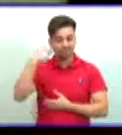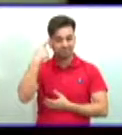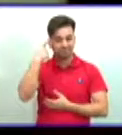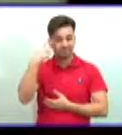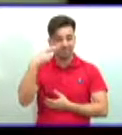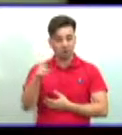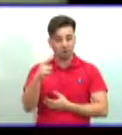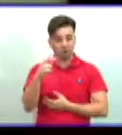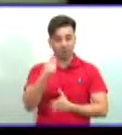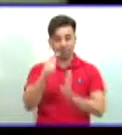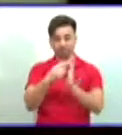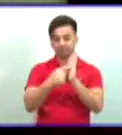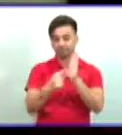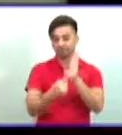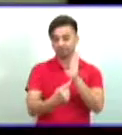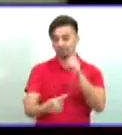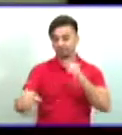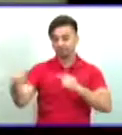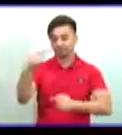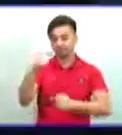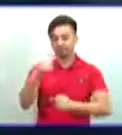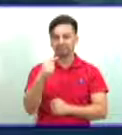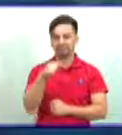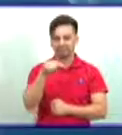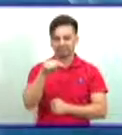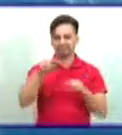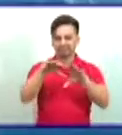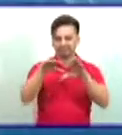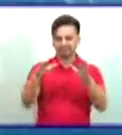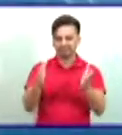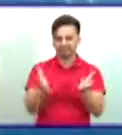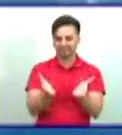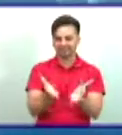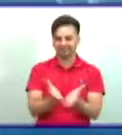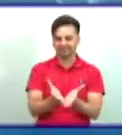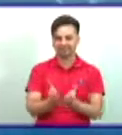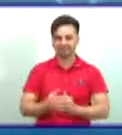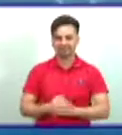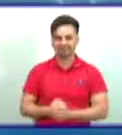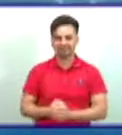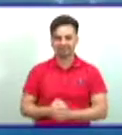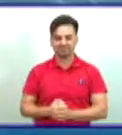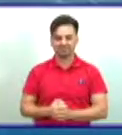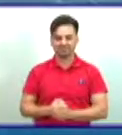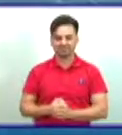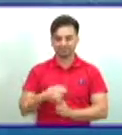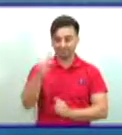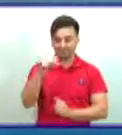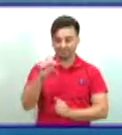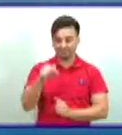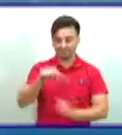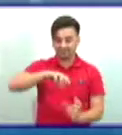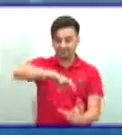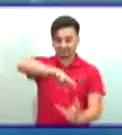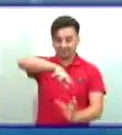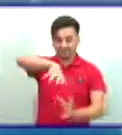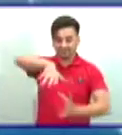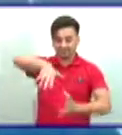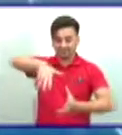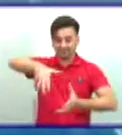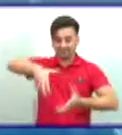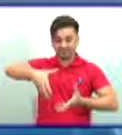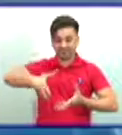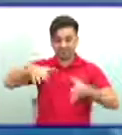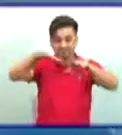las principales características de la atmósfera. La capa formada por gases que recubre a los planetas